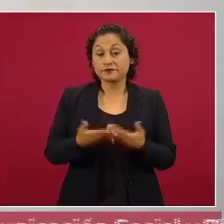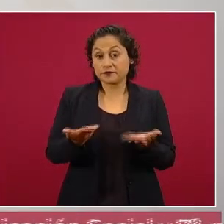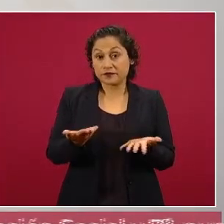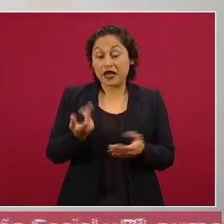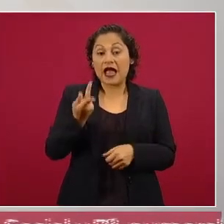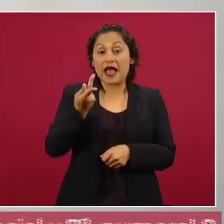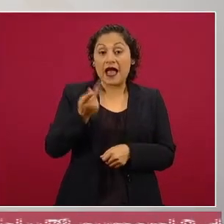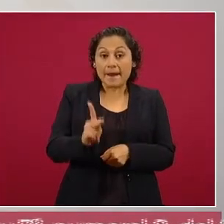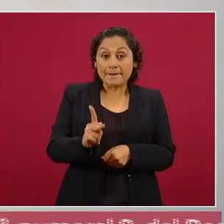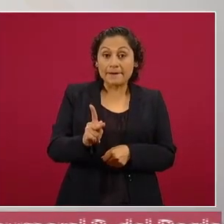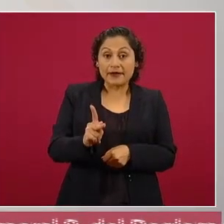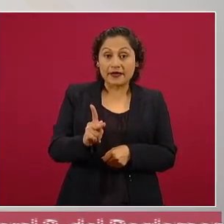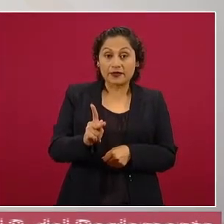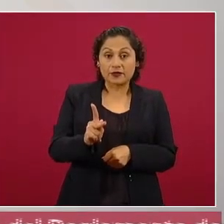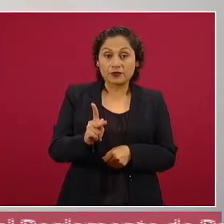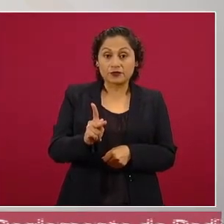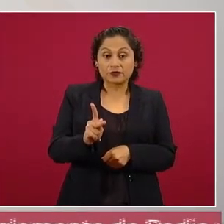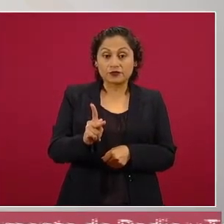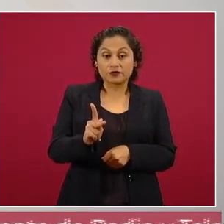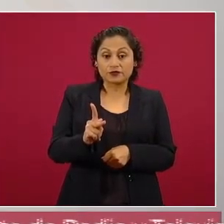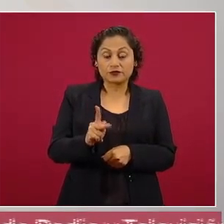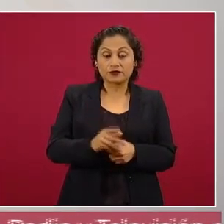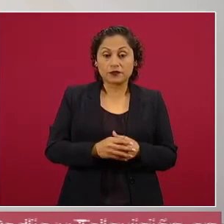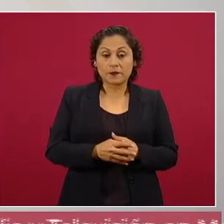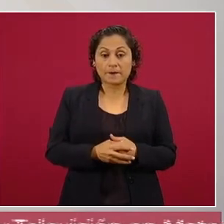la oposición que tenemos,